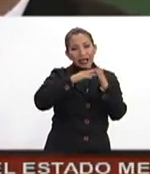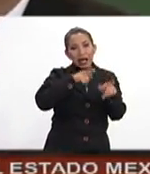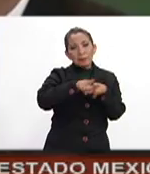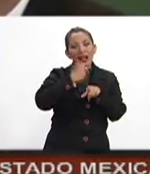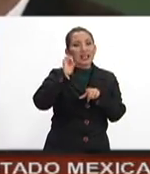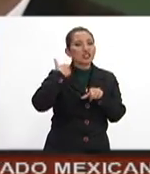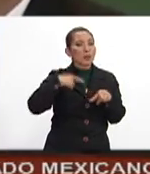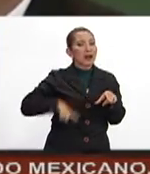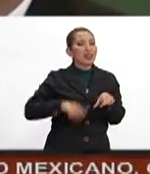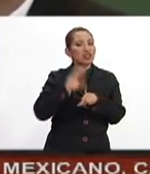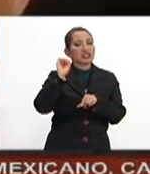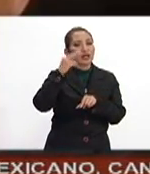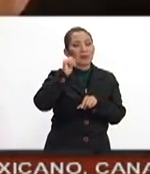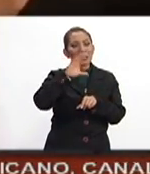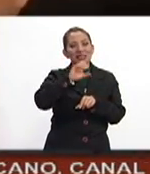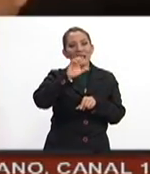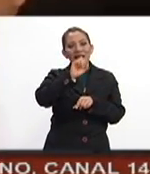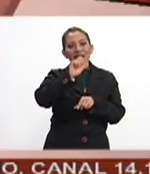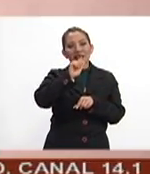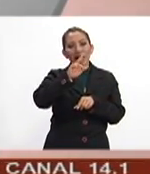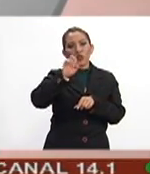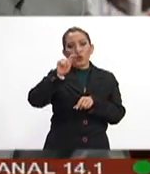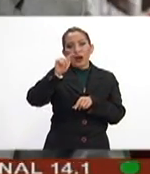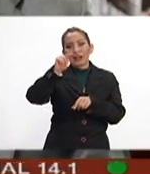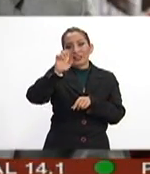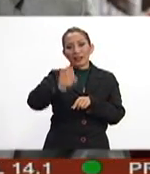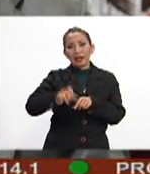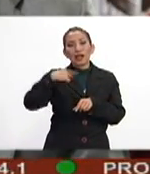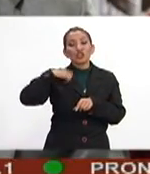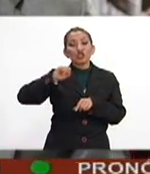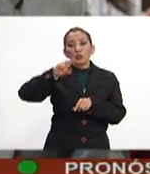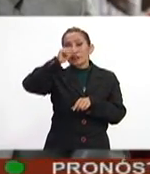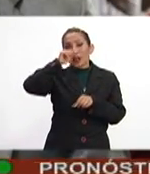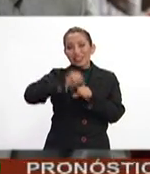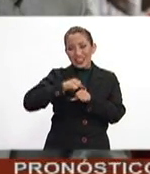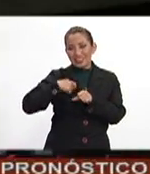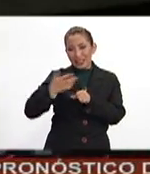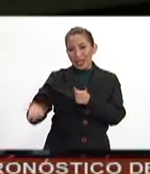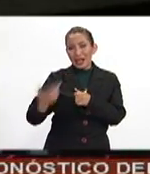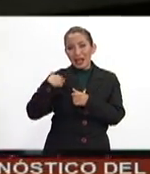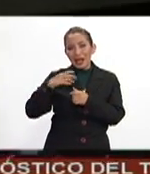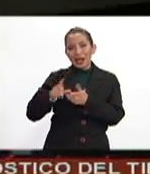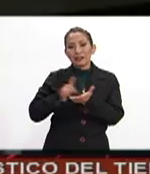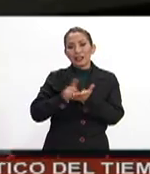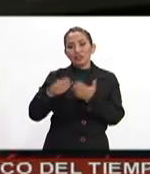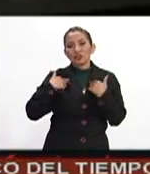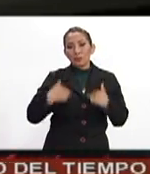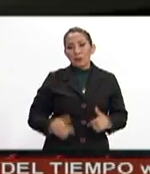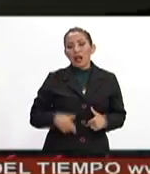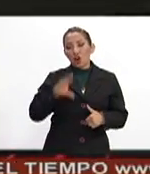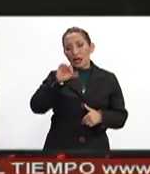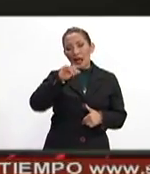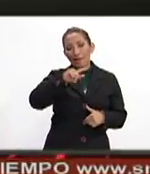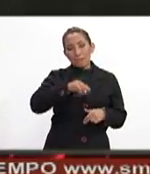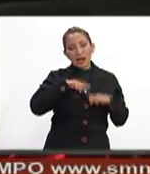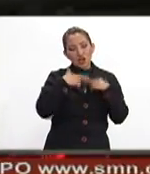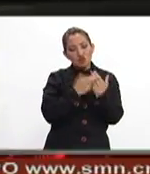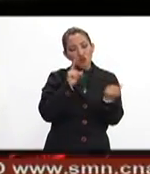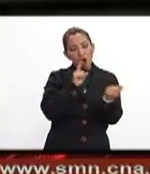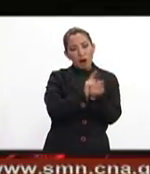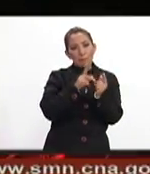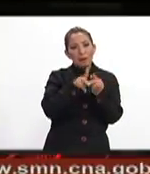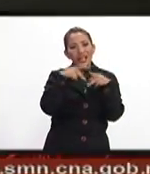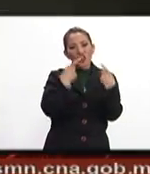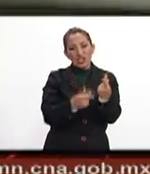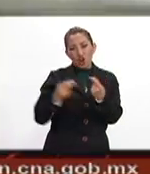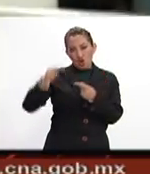del exgobernador de Chihuahua, César Duarte. El subsecretario de Recursos Humanos, Roberto Campa, se reunirá con el propietario del